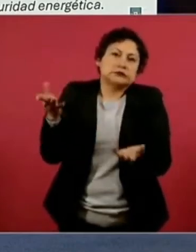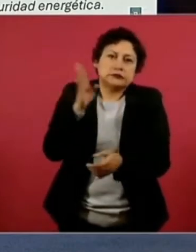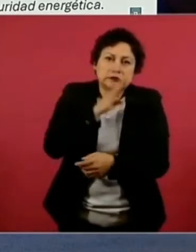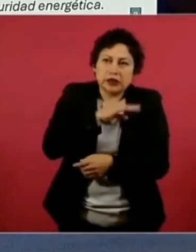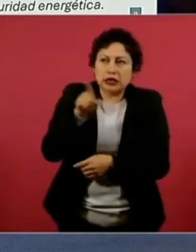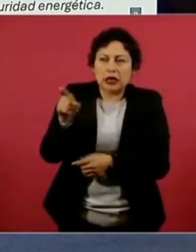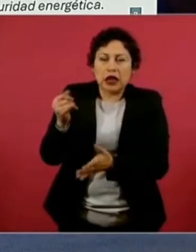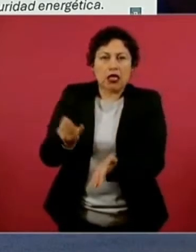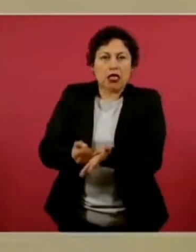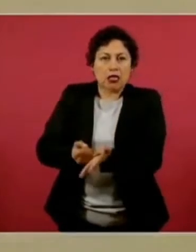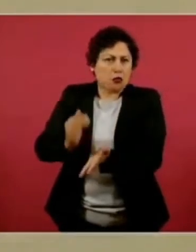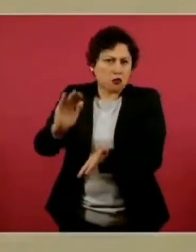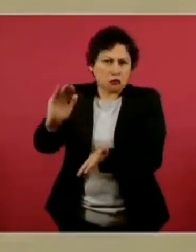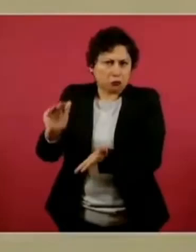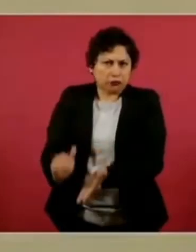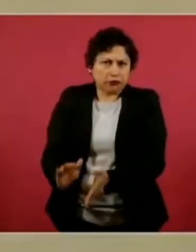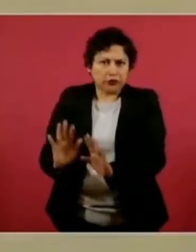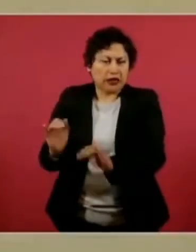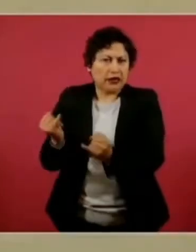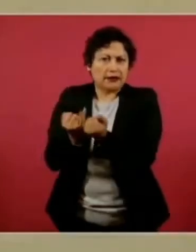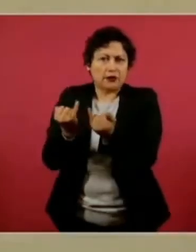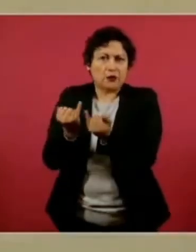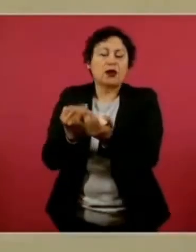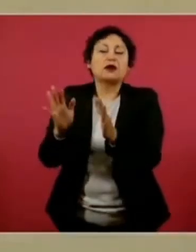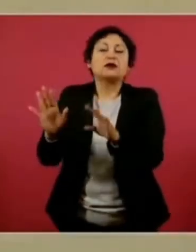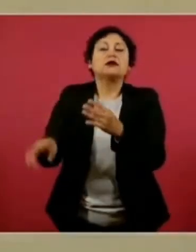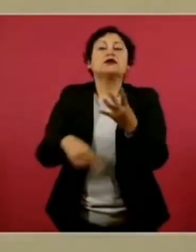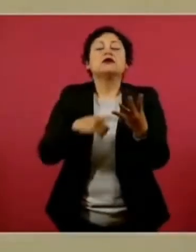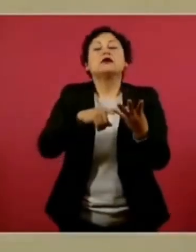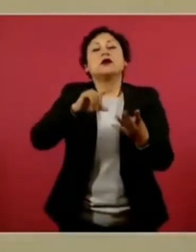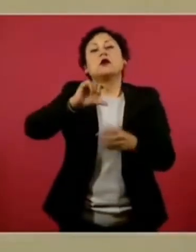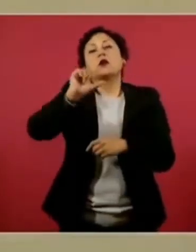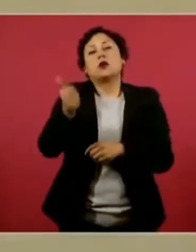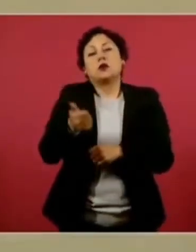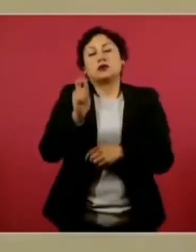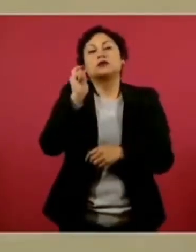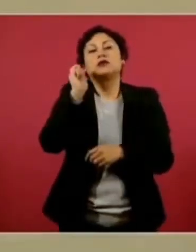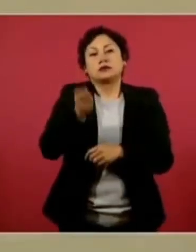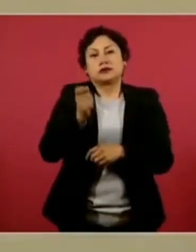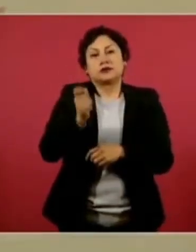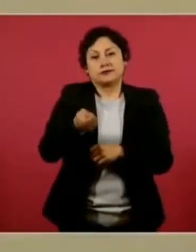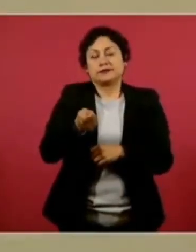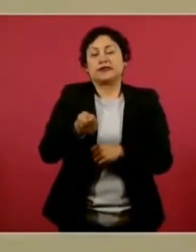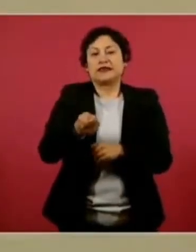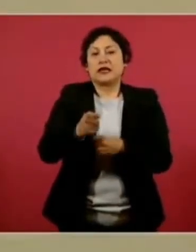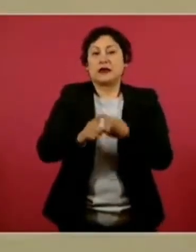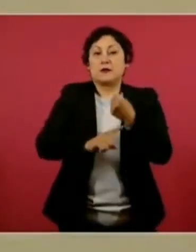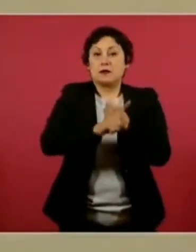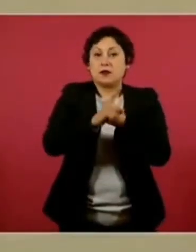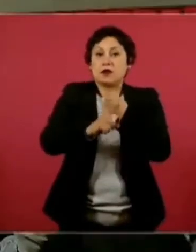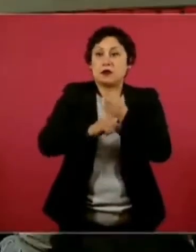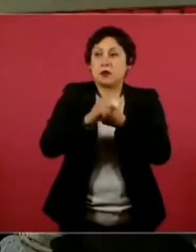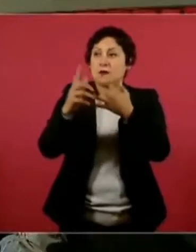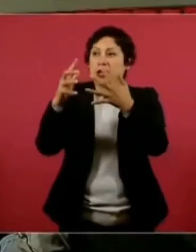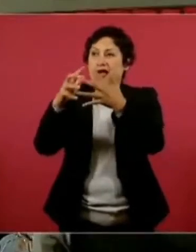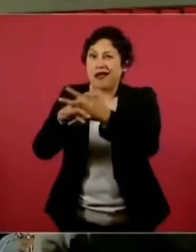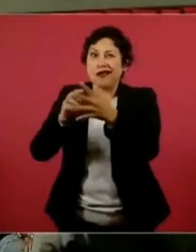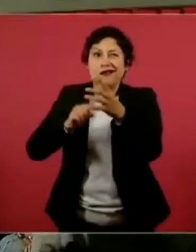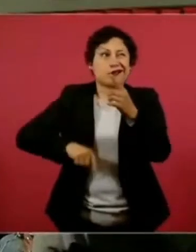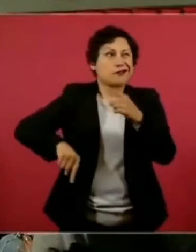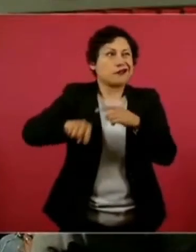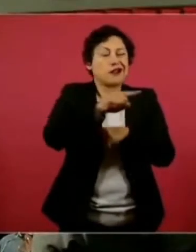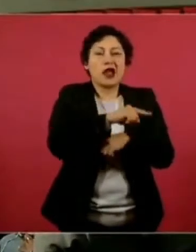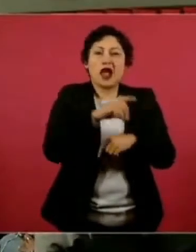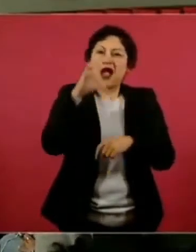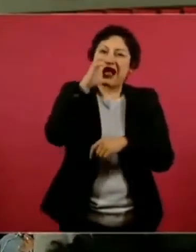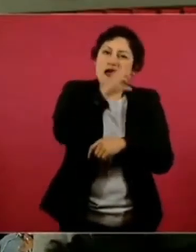un incremento en los precios de los combustibles que se dio por el conflicto bélico entre Rusia y Ucrania. Si sumamos todo eso en el sexenio, tiene